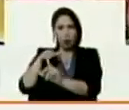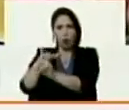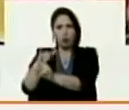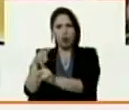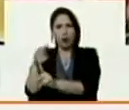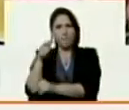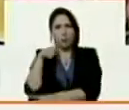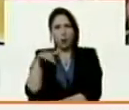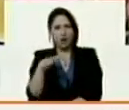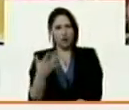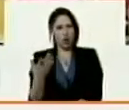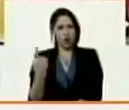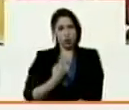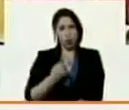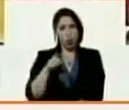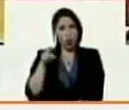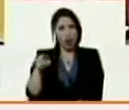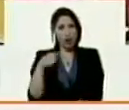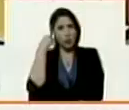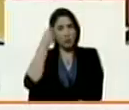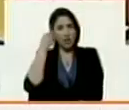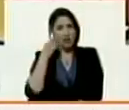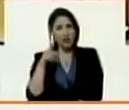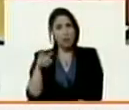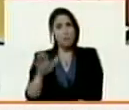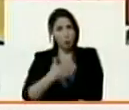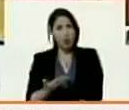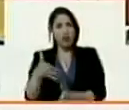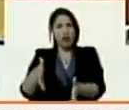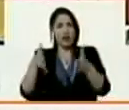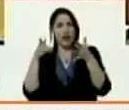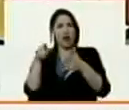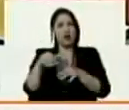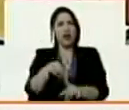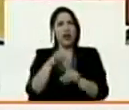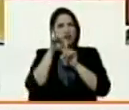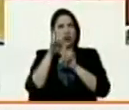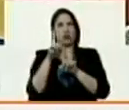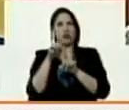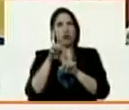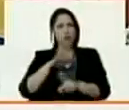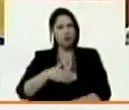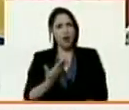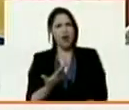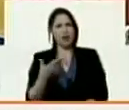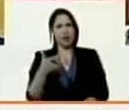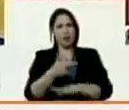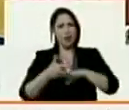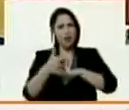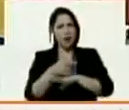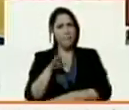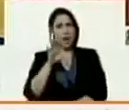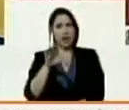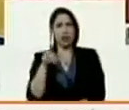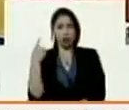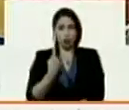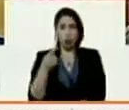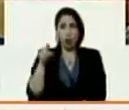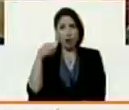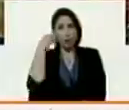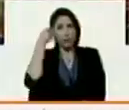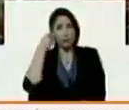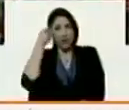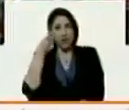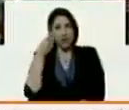Solo ellos creen que pueden ganar una elección. Solo ellos creen que pueden gobernar un país. Solo ellos